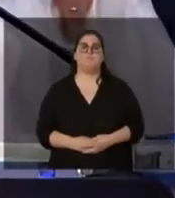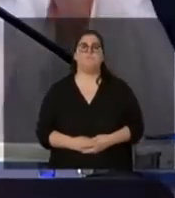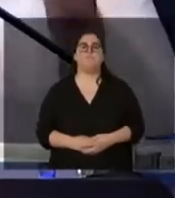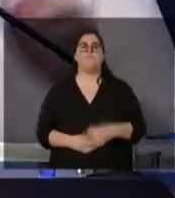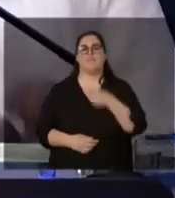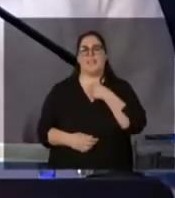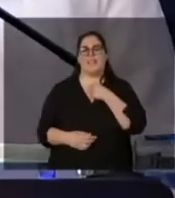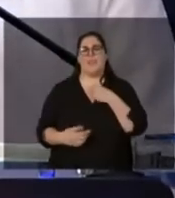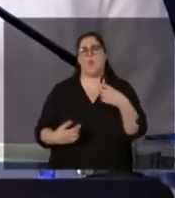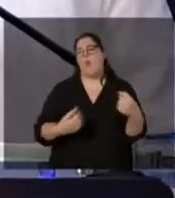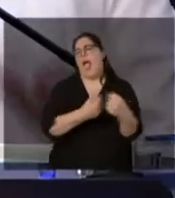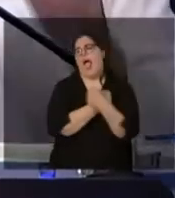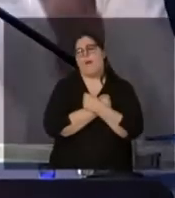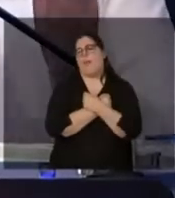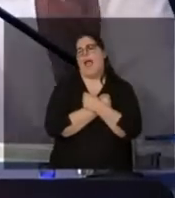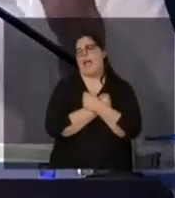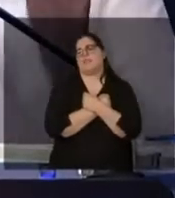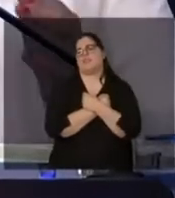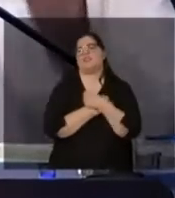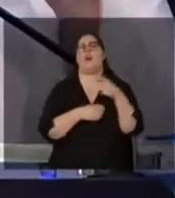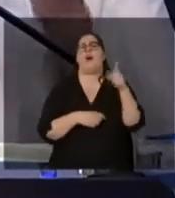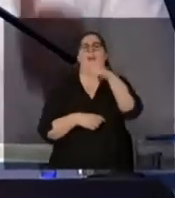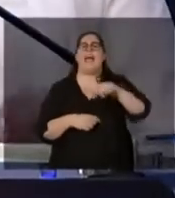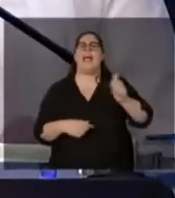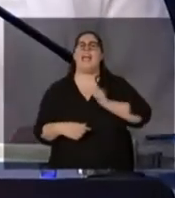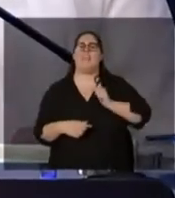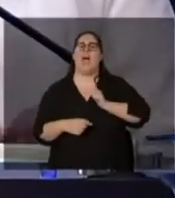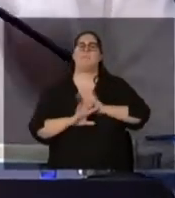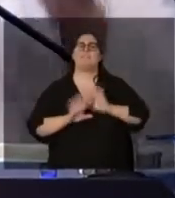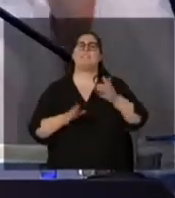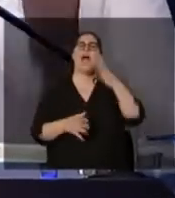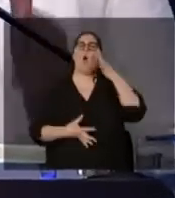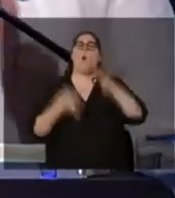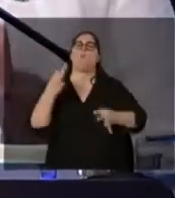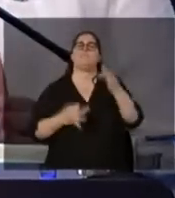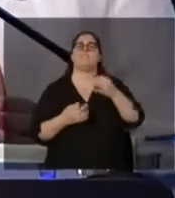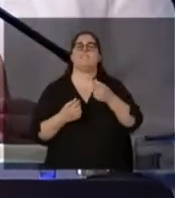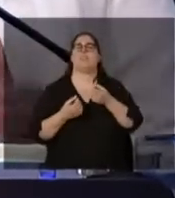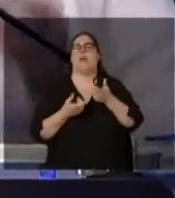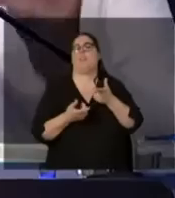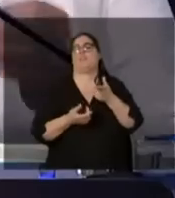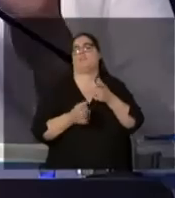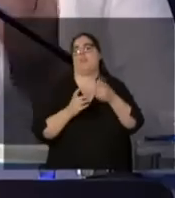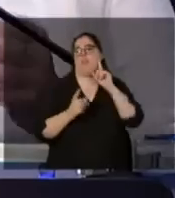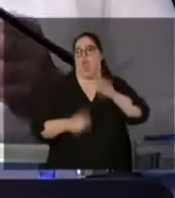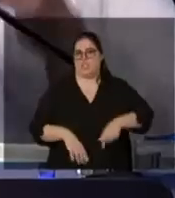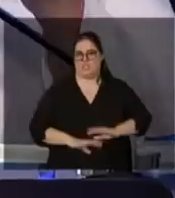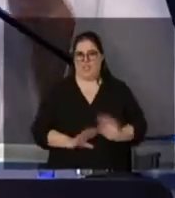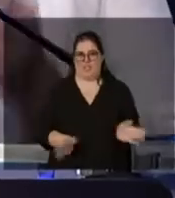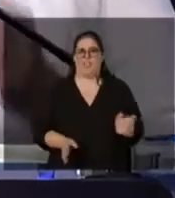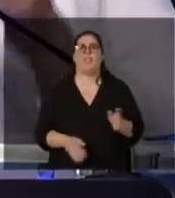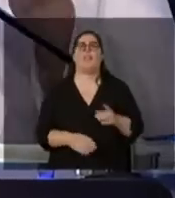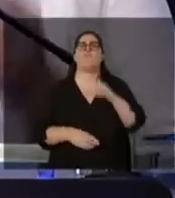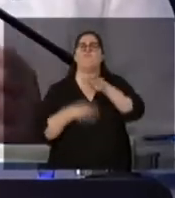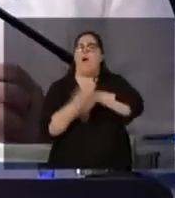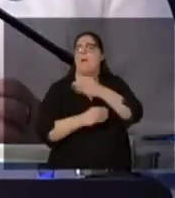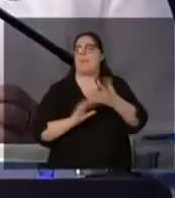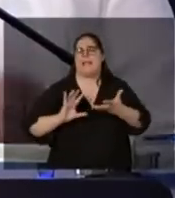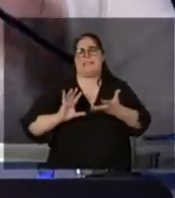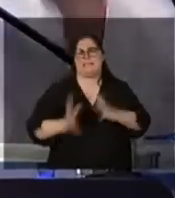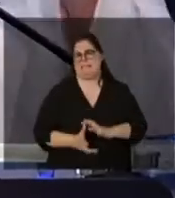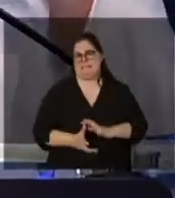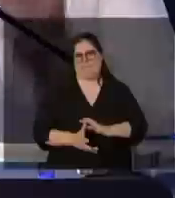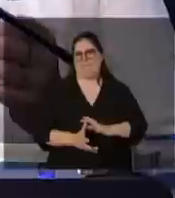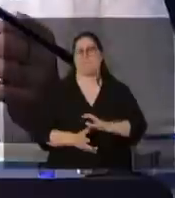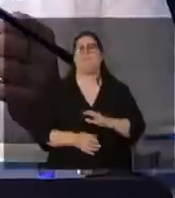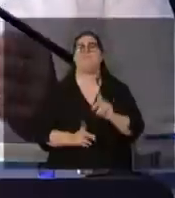abrazo grande a los gendarmes que fueron absueltos, acusadas, sus familias destruidas. En